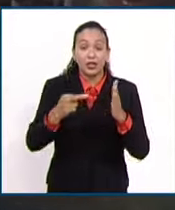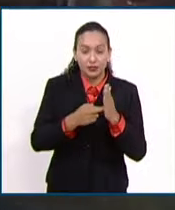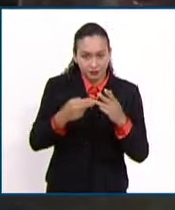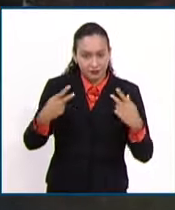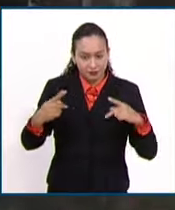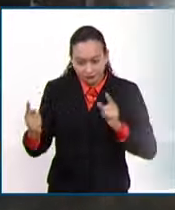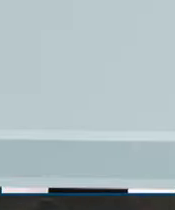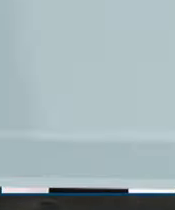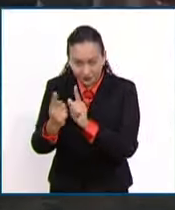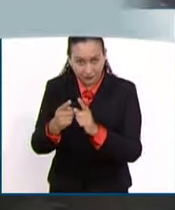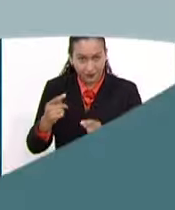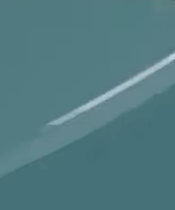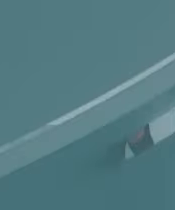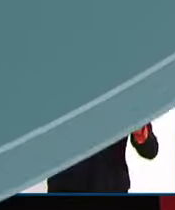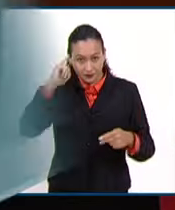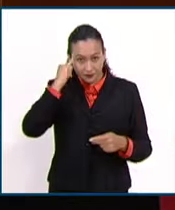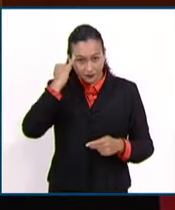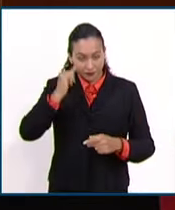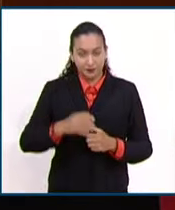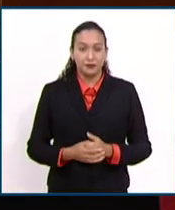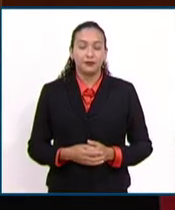Indígena.